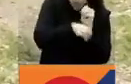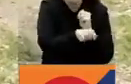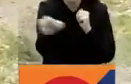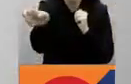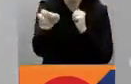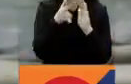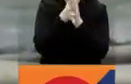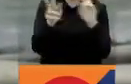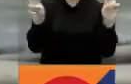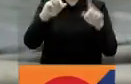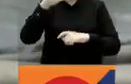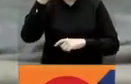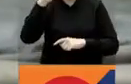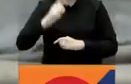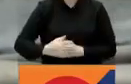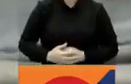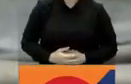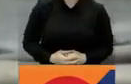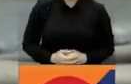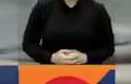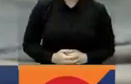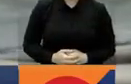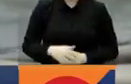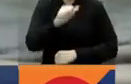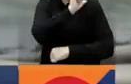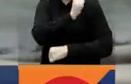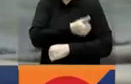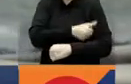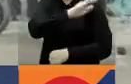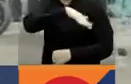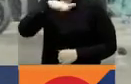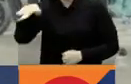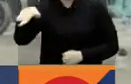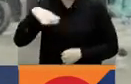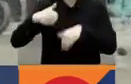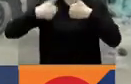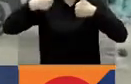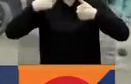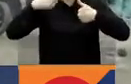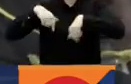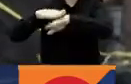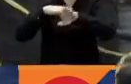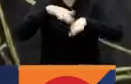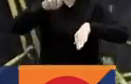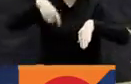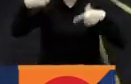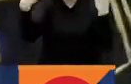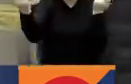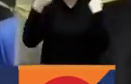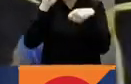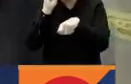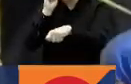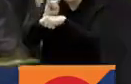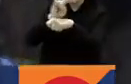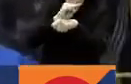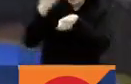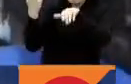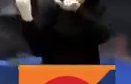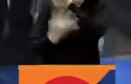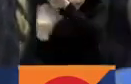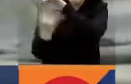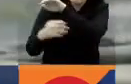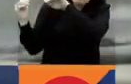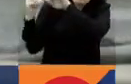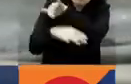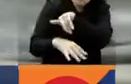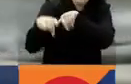directo. En Necoclí, las autoridades locales han solicitado un mayor control migratorio para la llegada de ciudadanos haitianos. Al